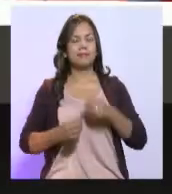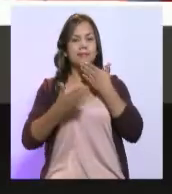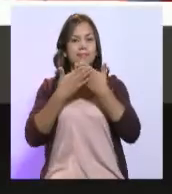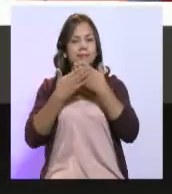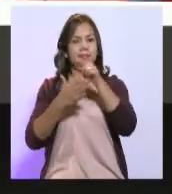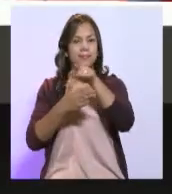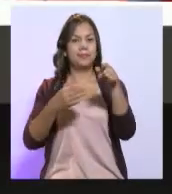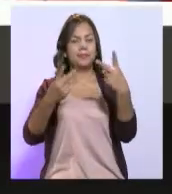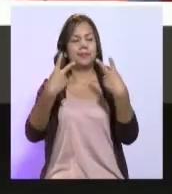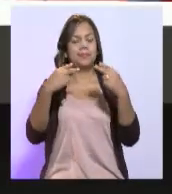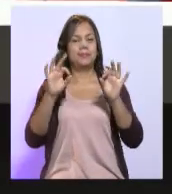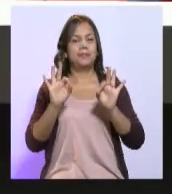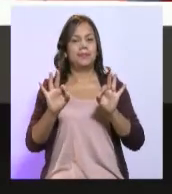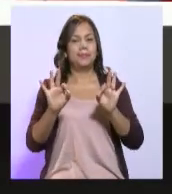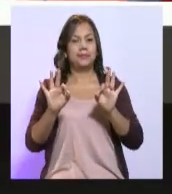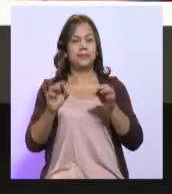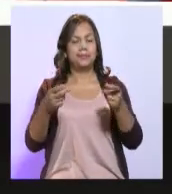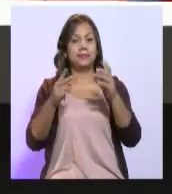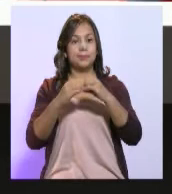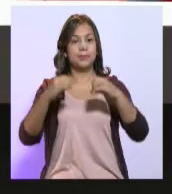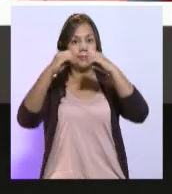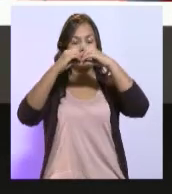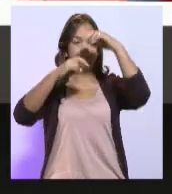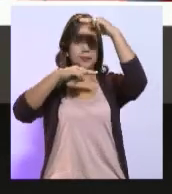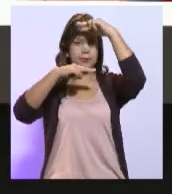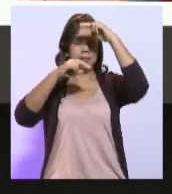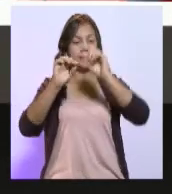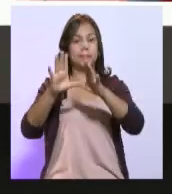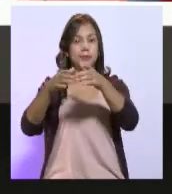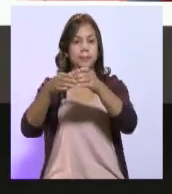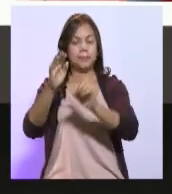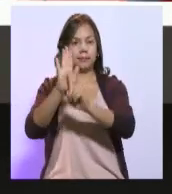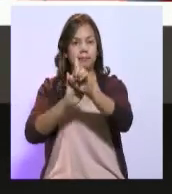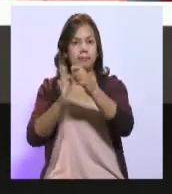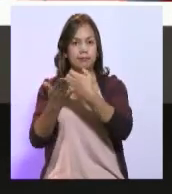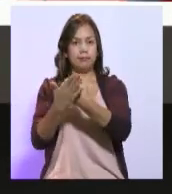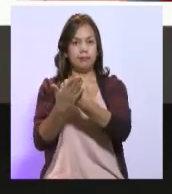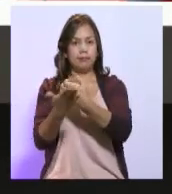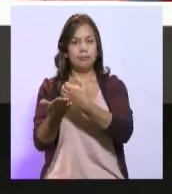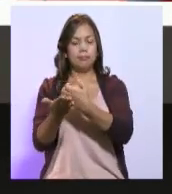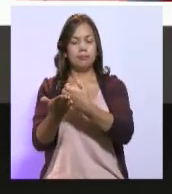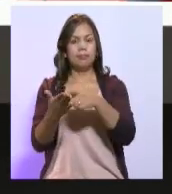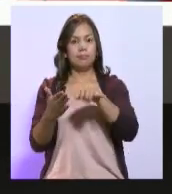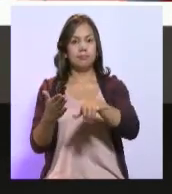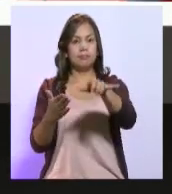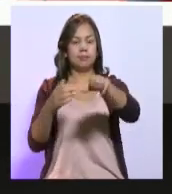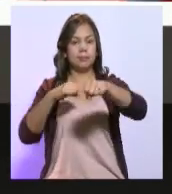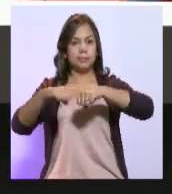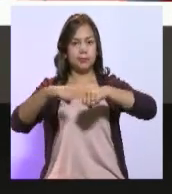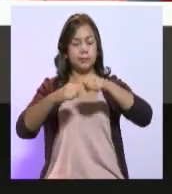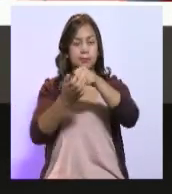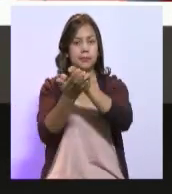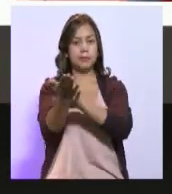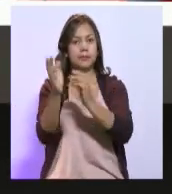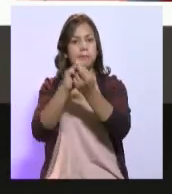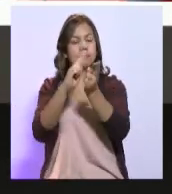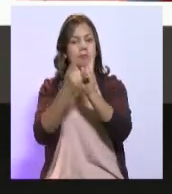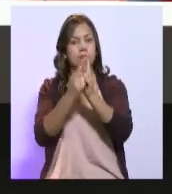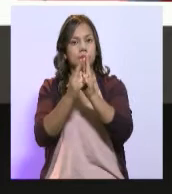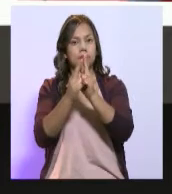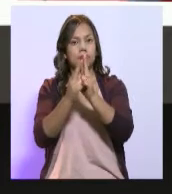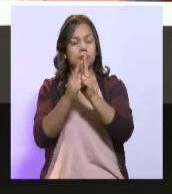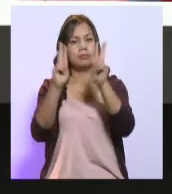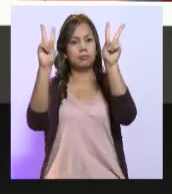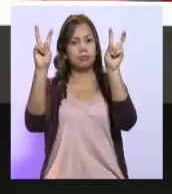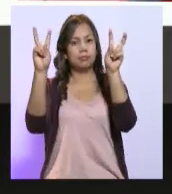Gracias por continuar en nuestra sintonía y en más noticias. La Comisión de Desarrollo Económico continúa con el tratamiento del proyecto de reformas al proyecto